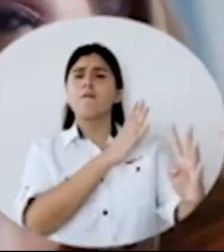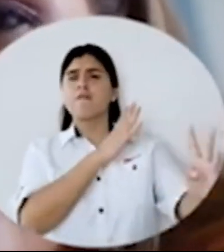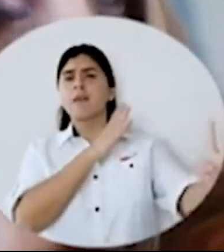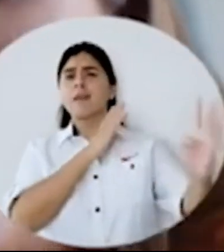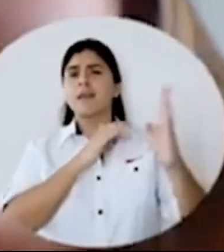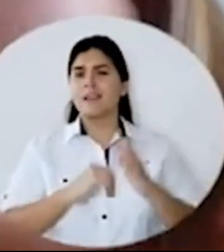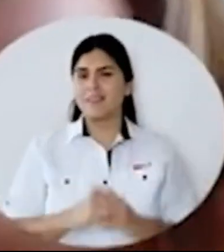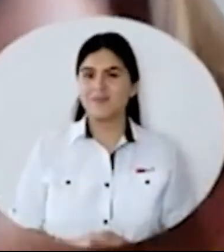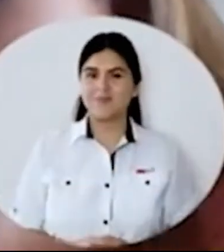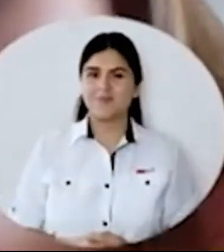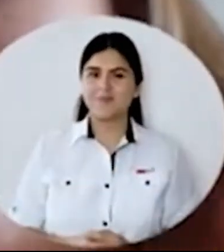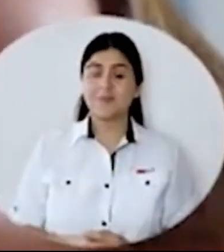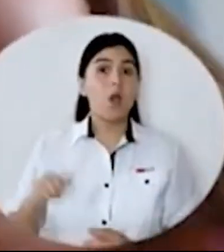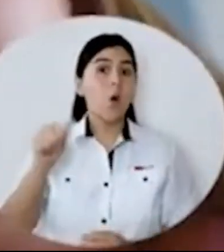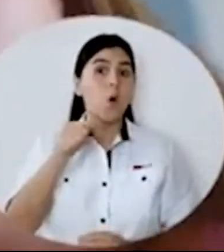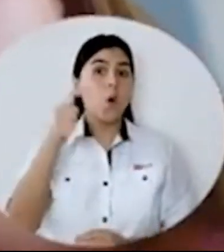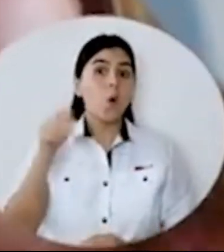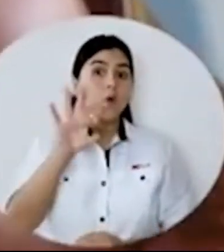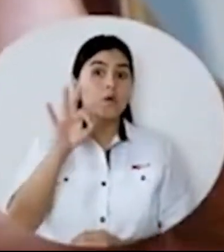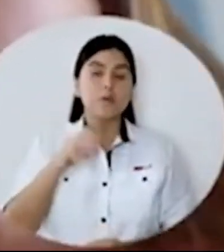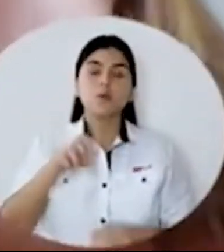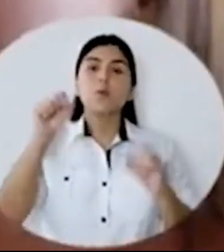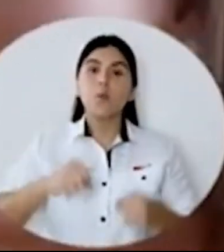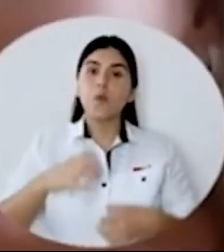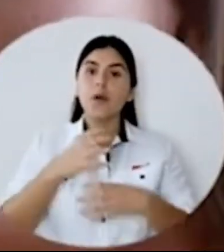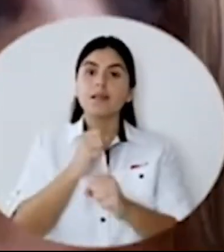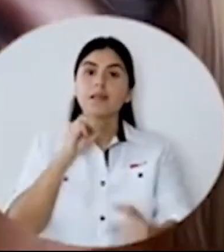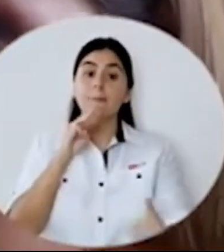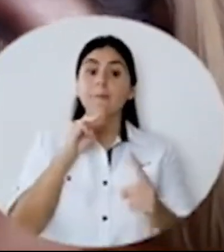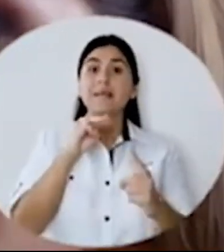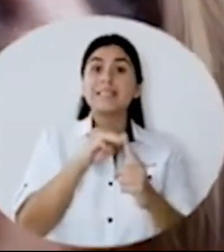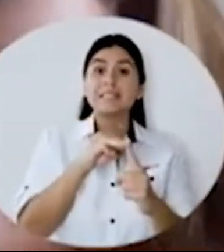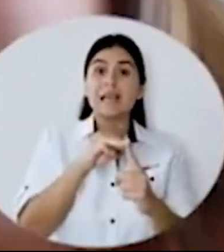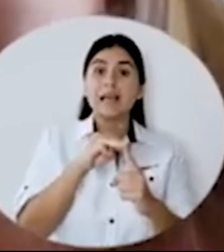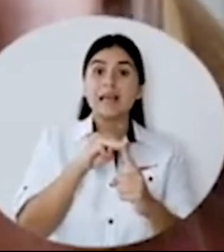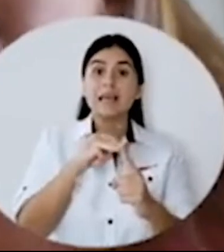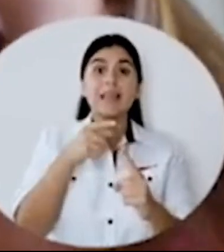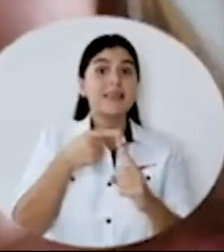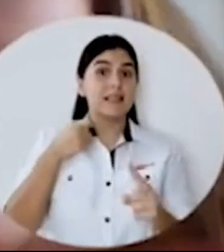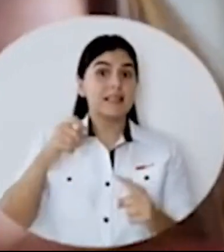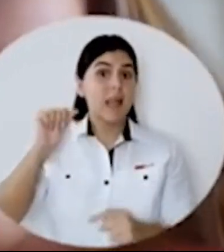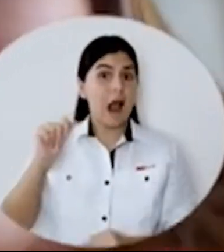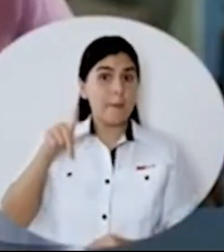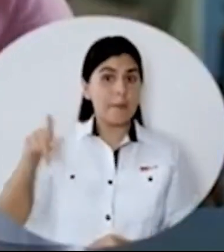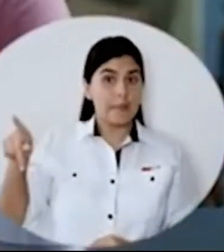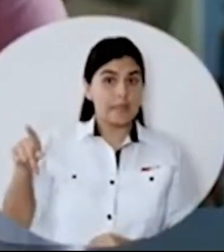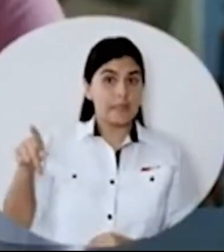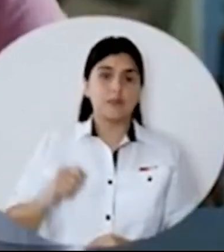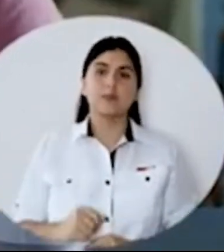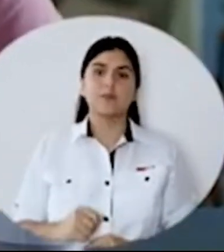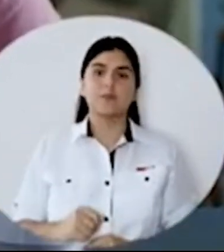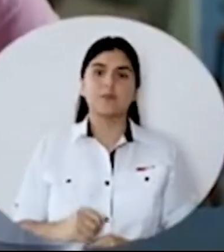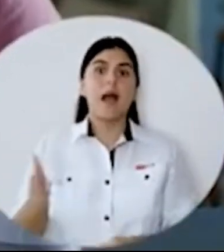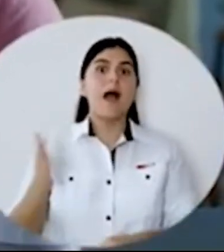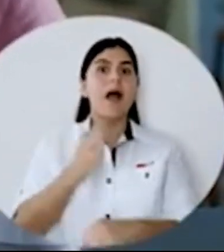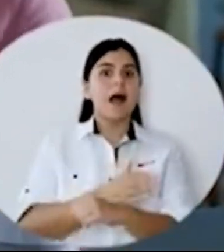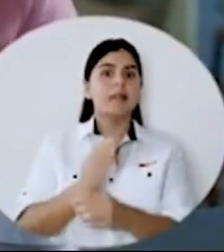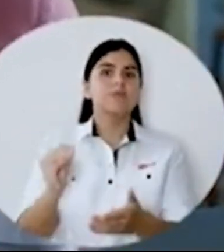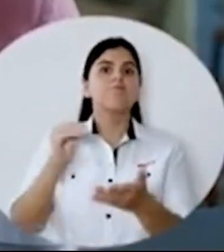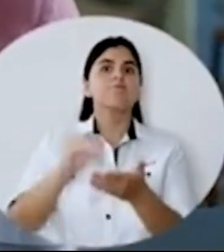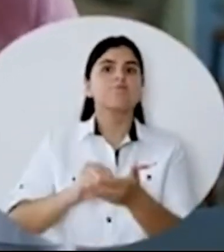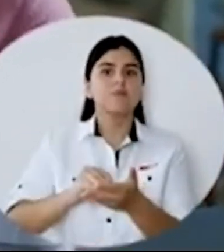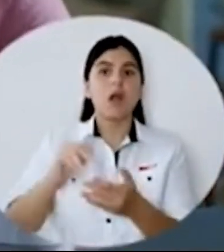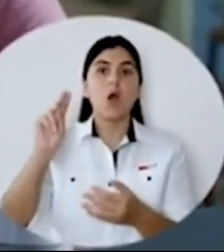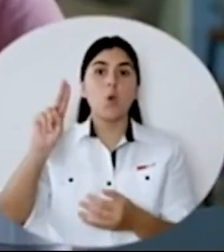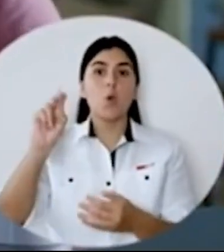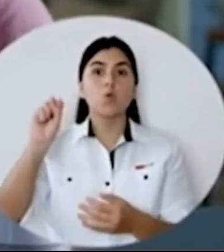enorme. Otra opción es hacerlo por medio de un mensaje de texto desde la app. Antes de ingresar su usuario y